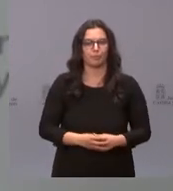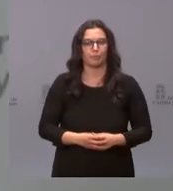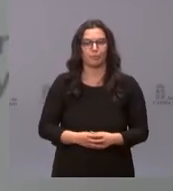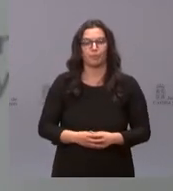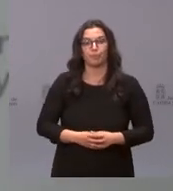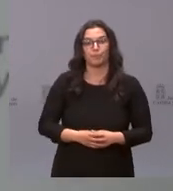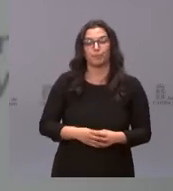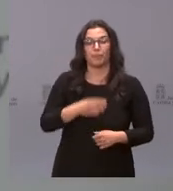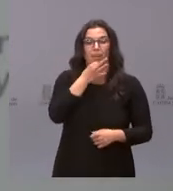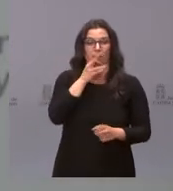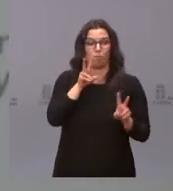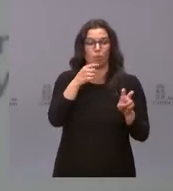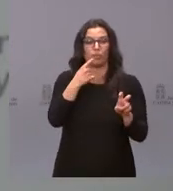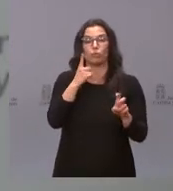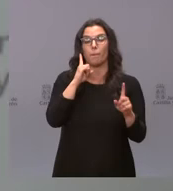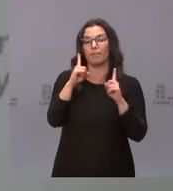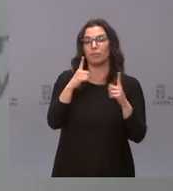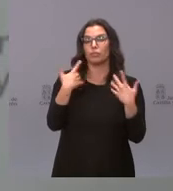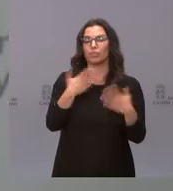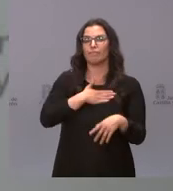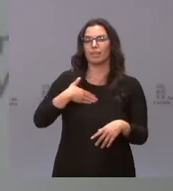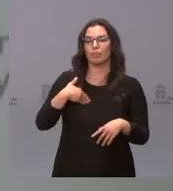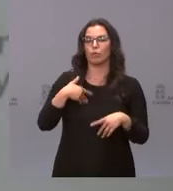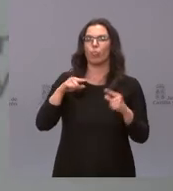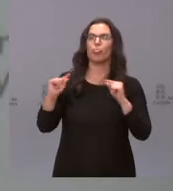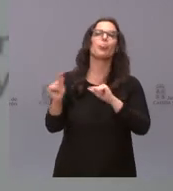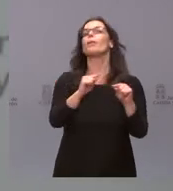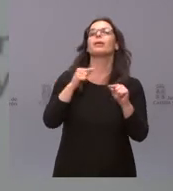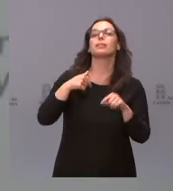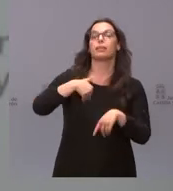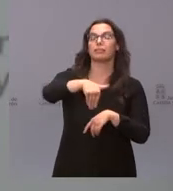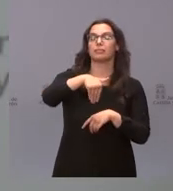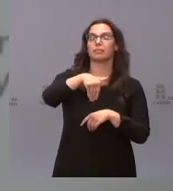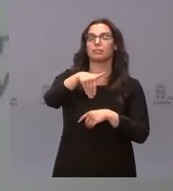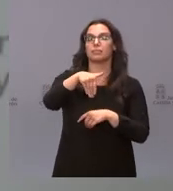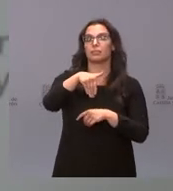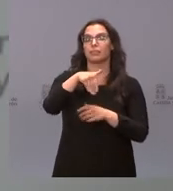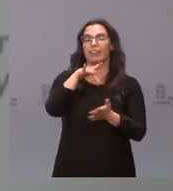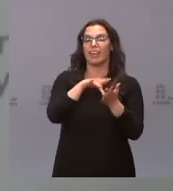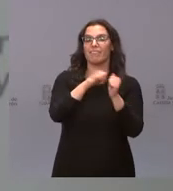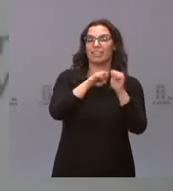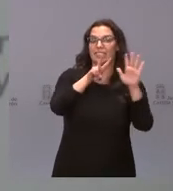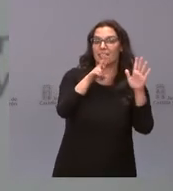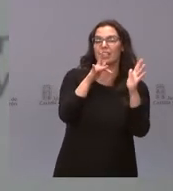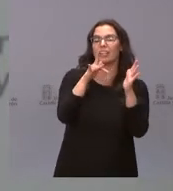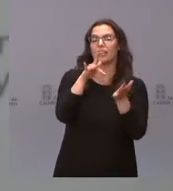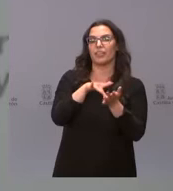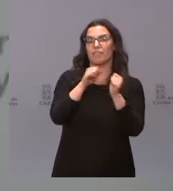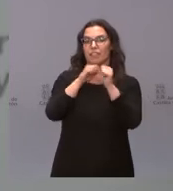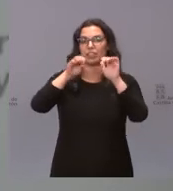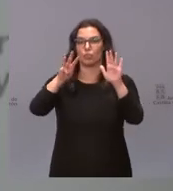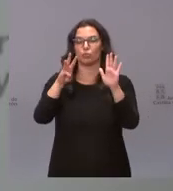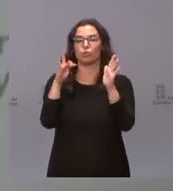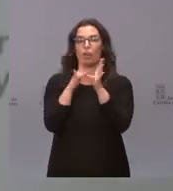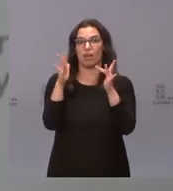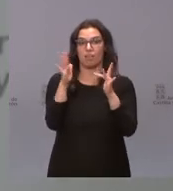de mi intervención es que se debata en el pleno de los próximos 27 y 28 de abril y